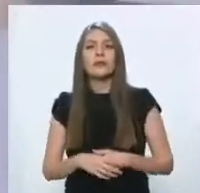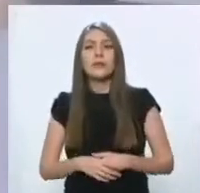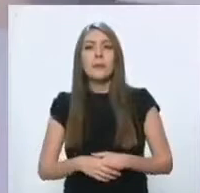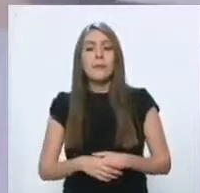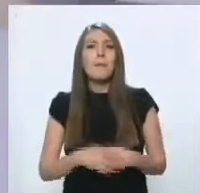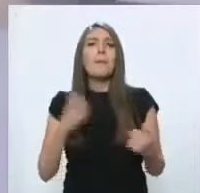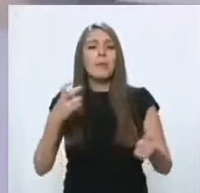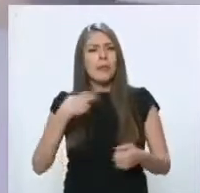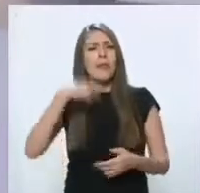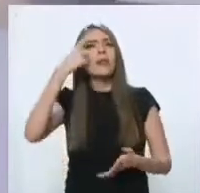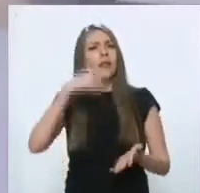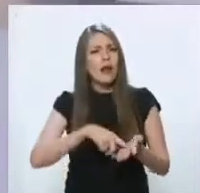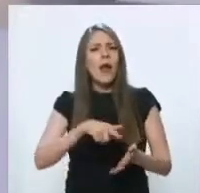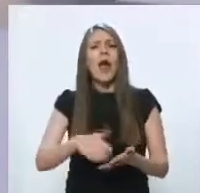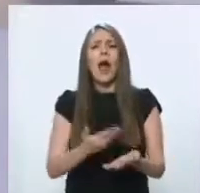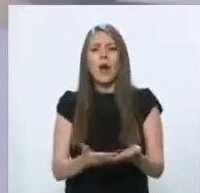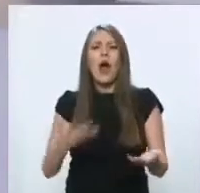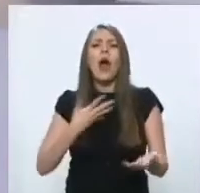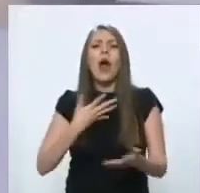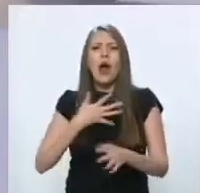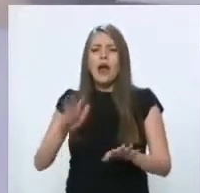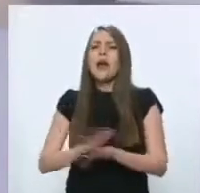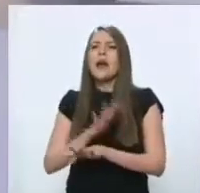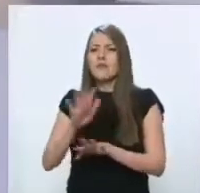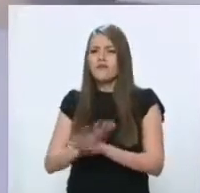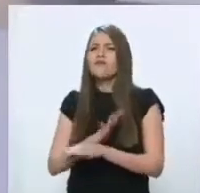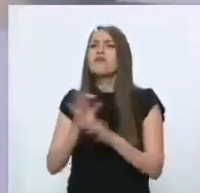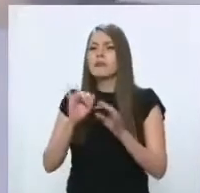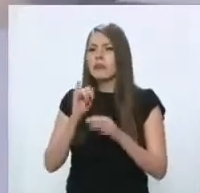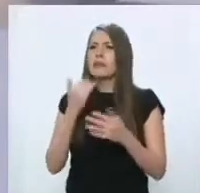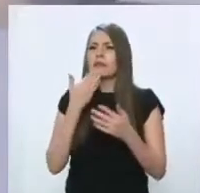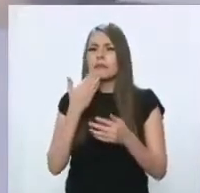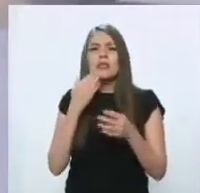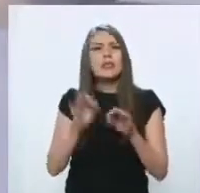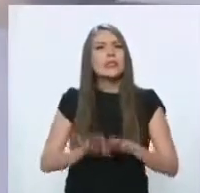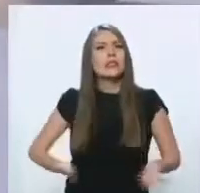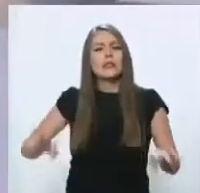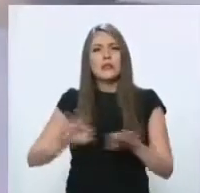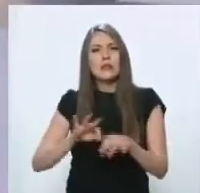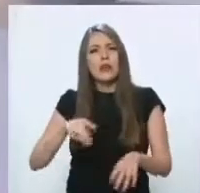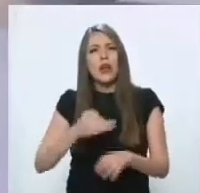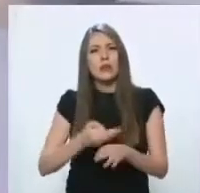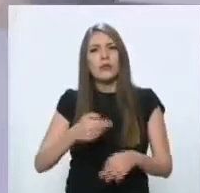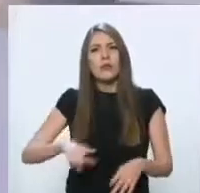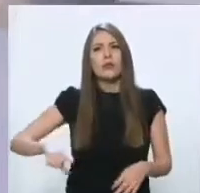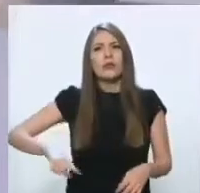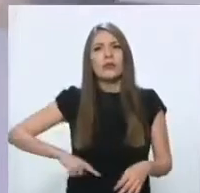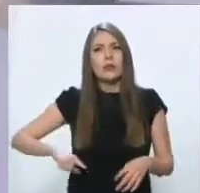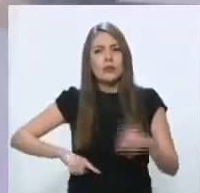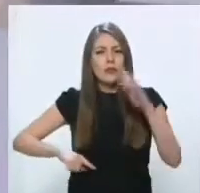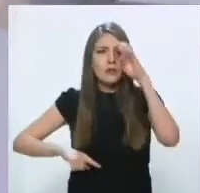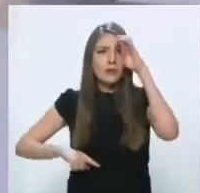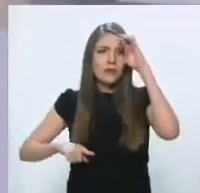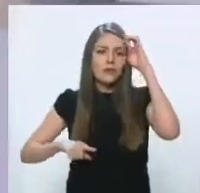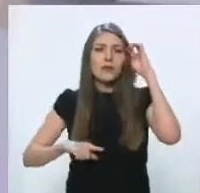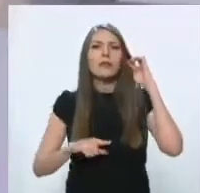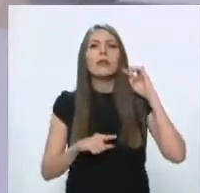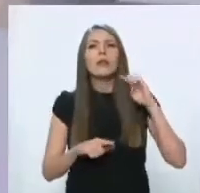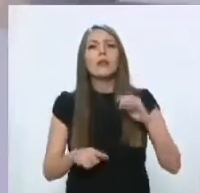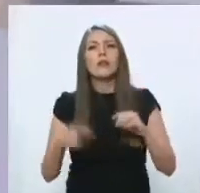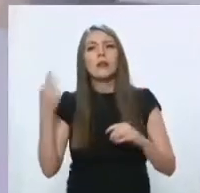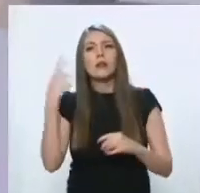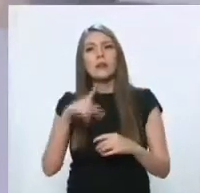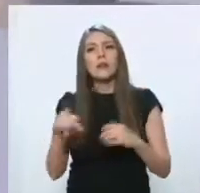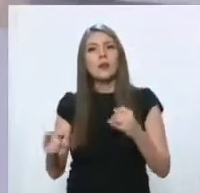gobierno, y bueno, a mí me gustaría que él, por ejemplo, tampoco calificara a los adversarios, porque él ya no es